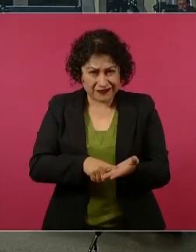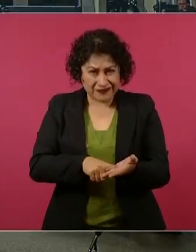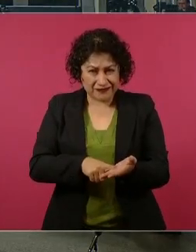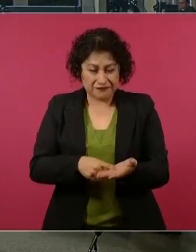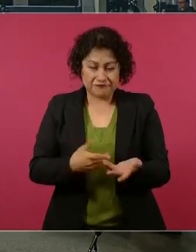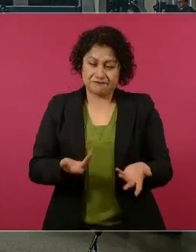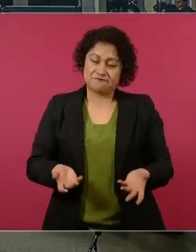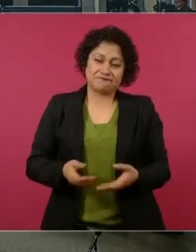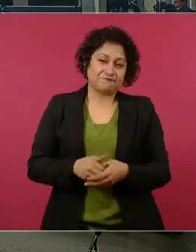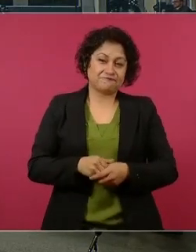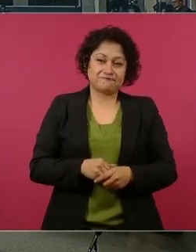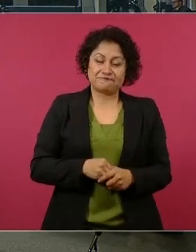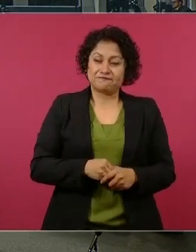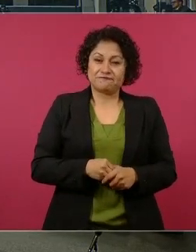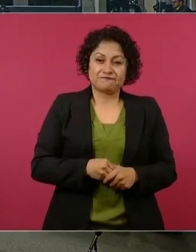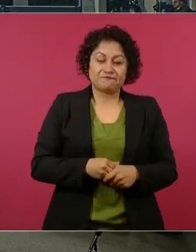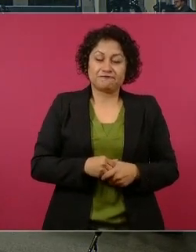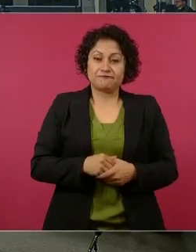y